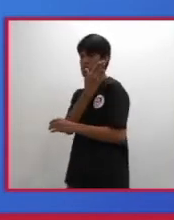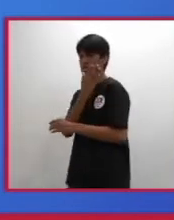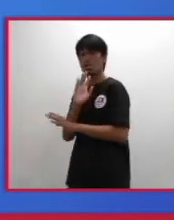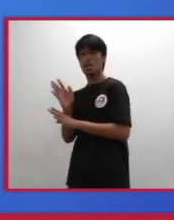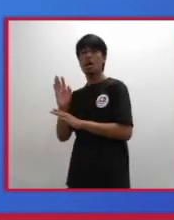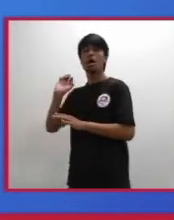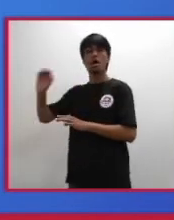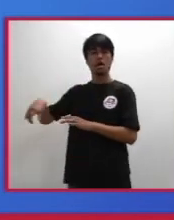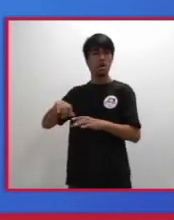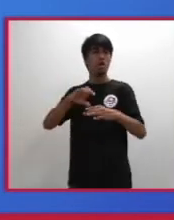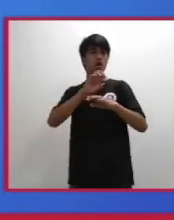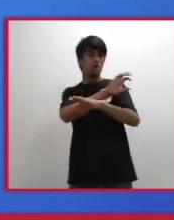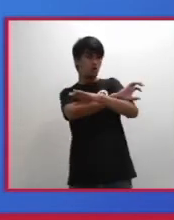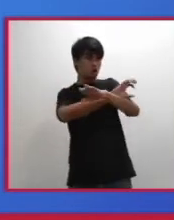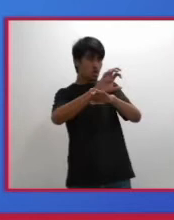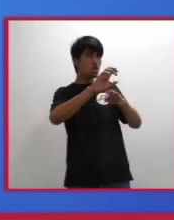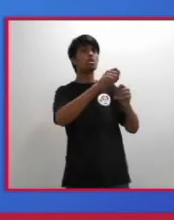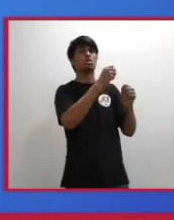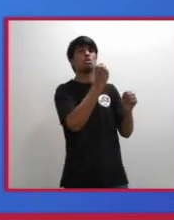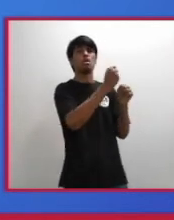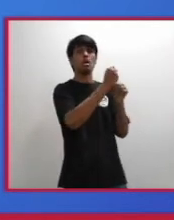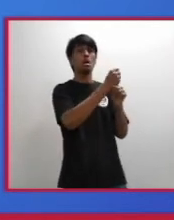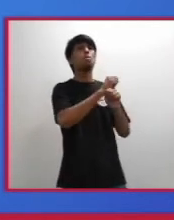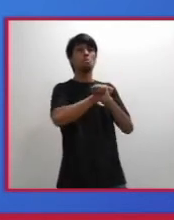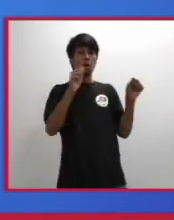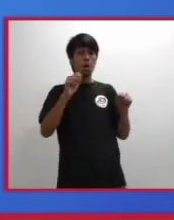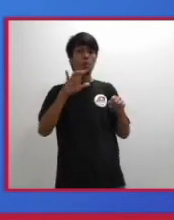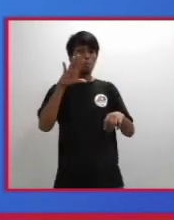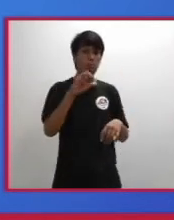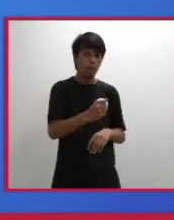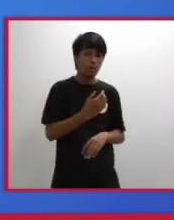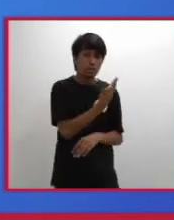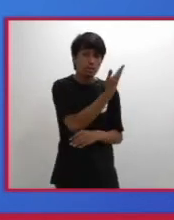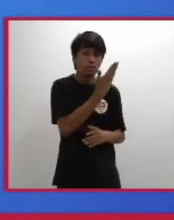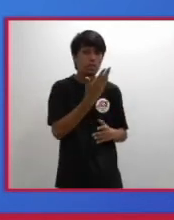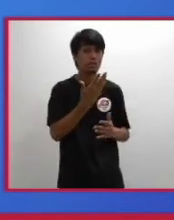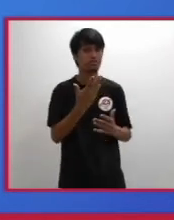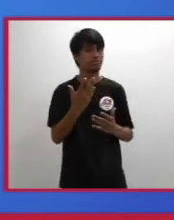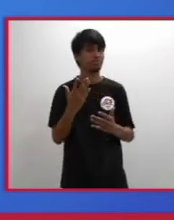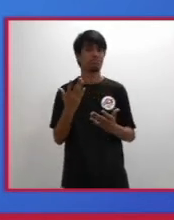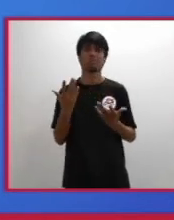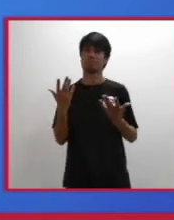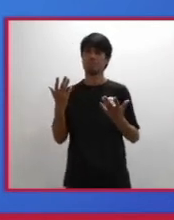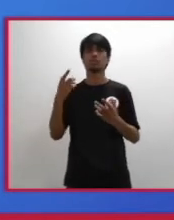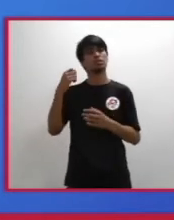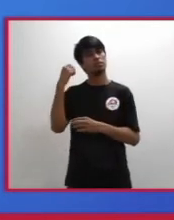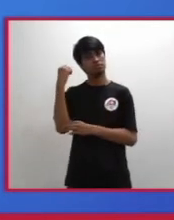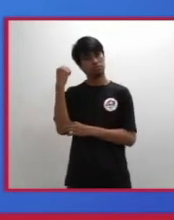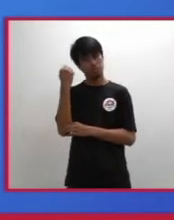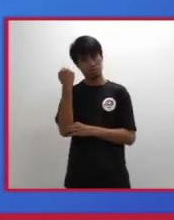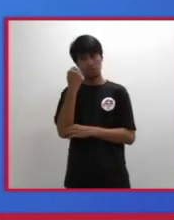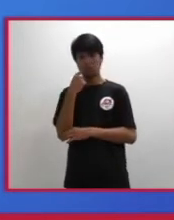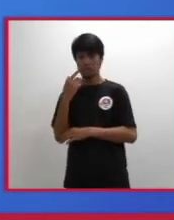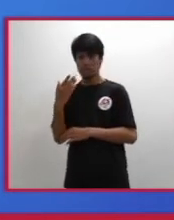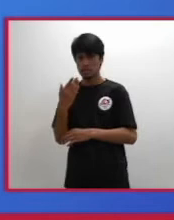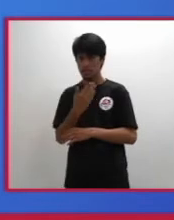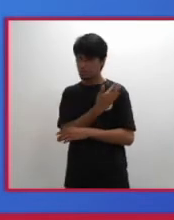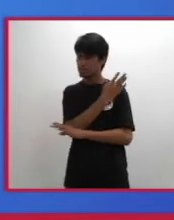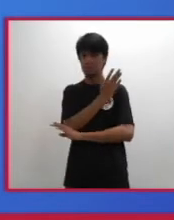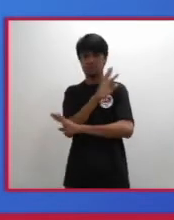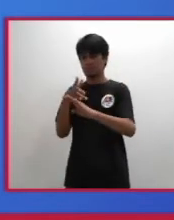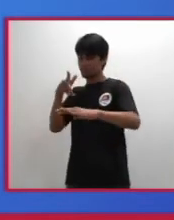nada, porque eso puede derivar a que vuelva a ocurrir. Entonces, lo importante es, ocurre un accidente, se debe parar